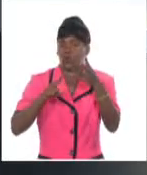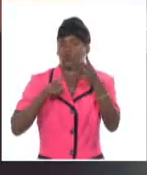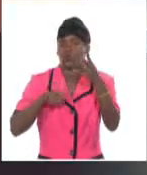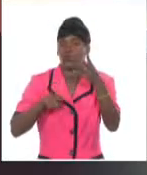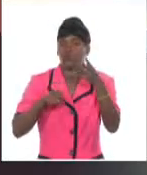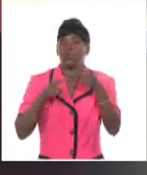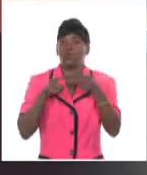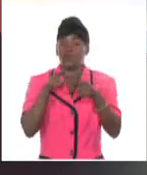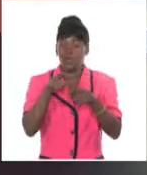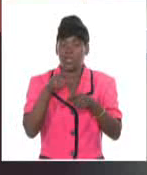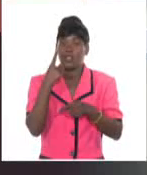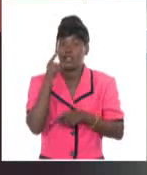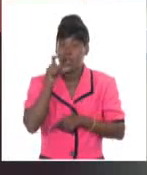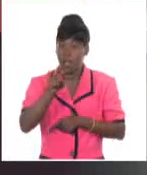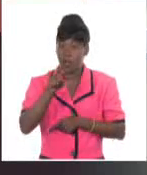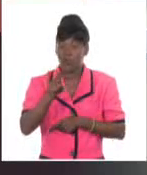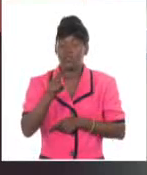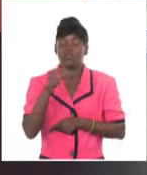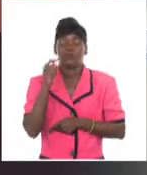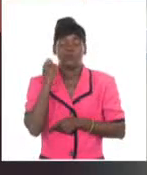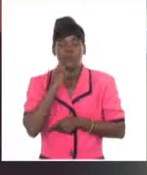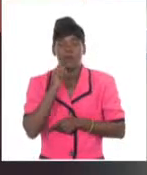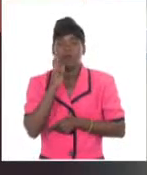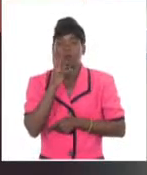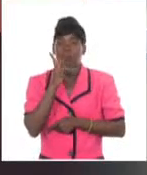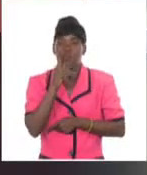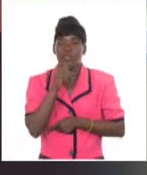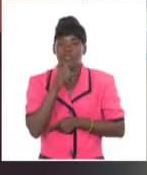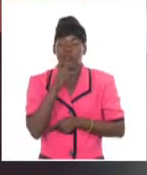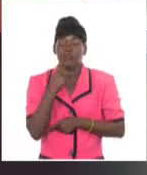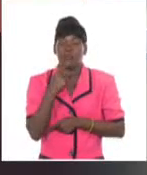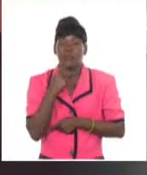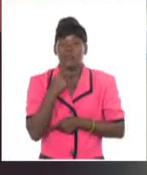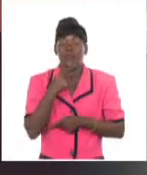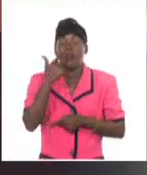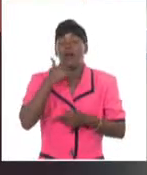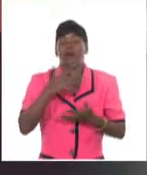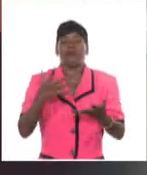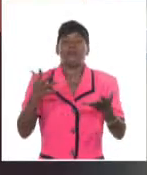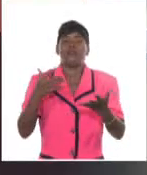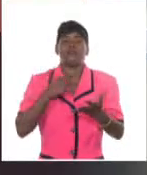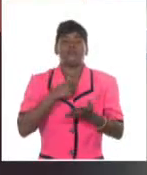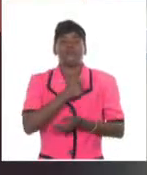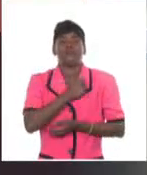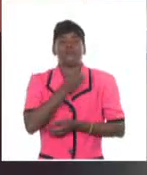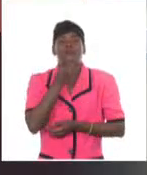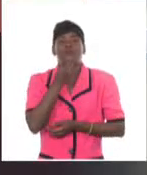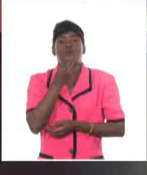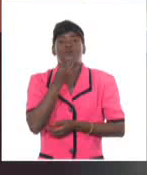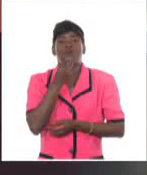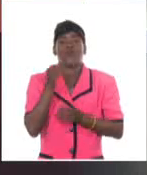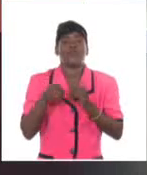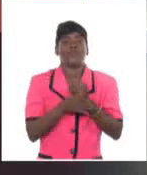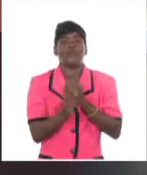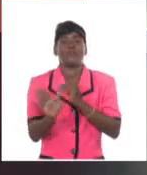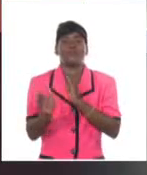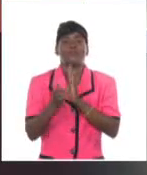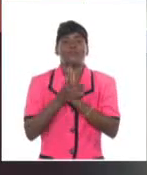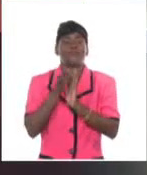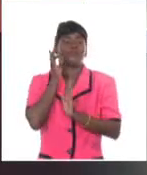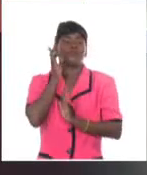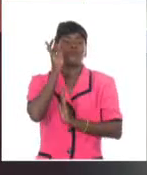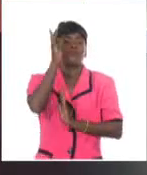fragmento particularmente hermoso, Thalía. Ese que dice, ah, quién pudiera, como el río, ser fugitivo y eterno,